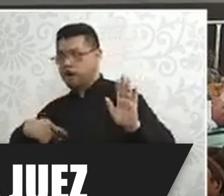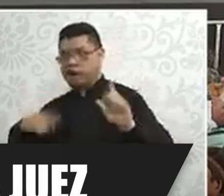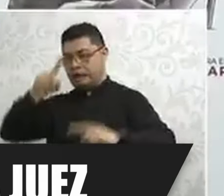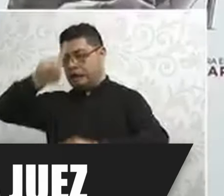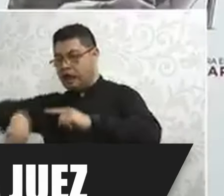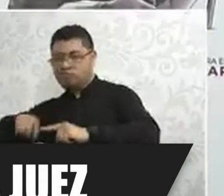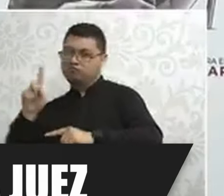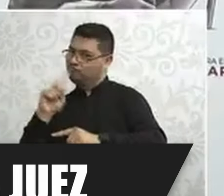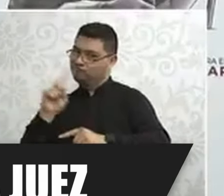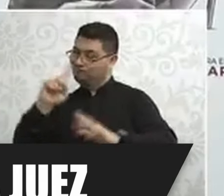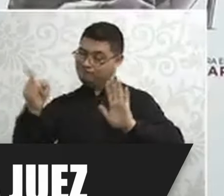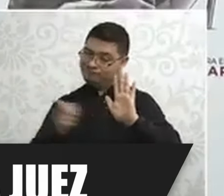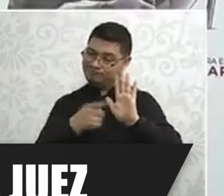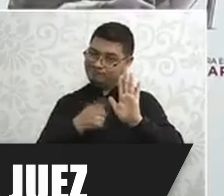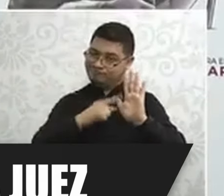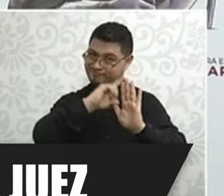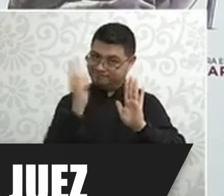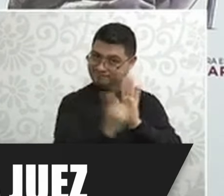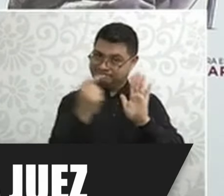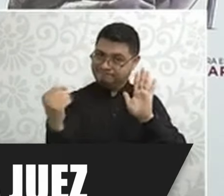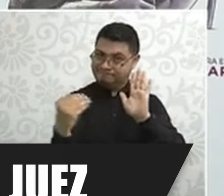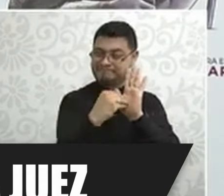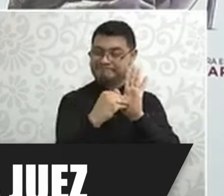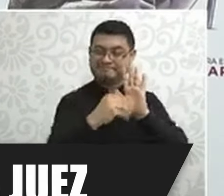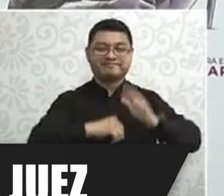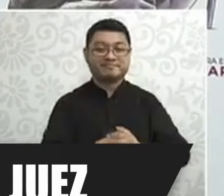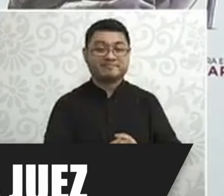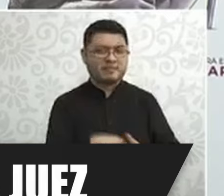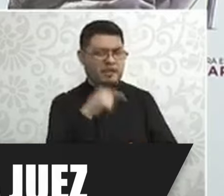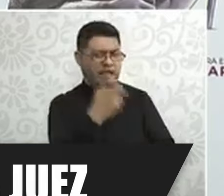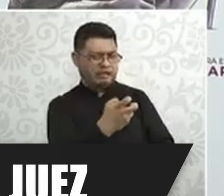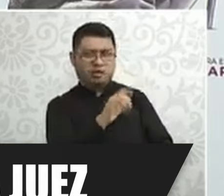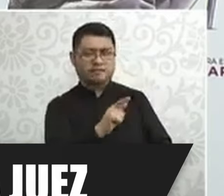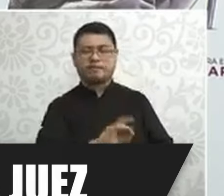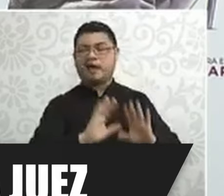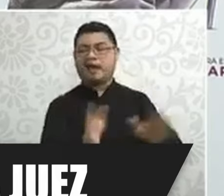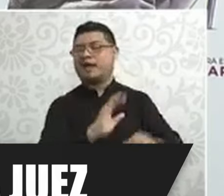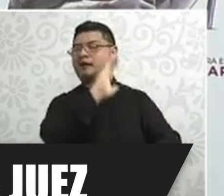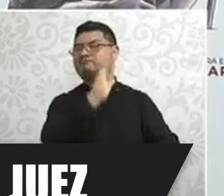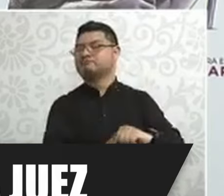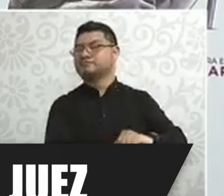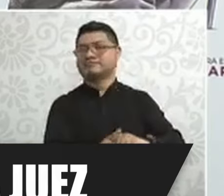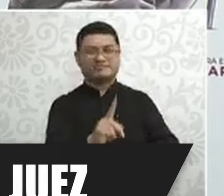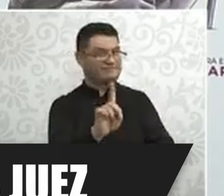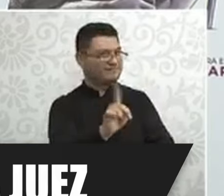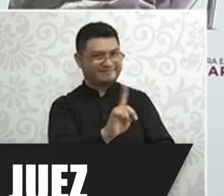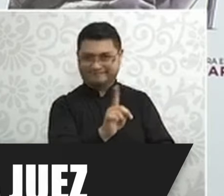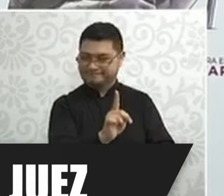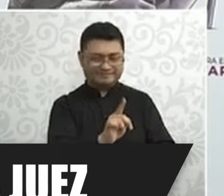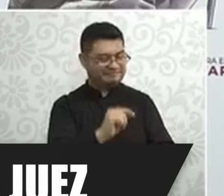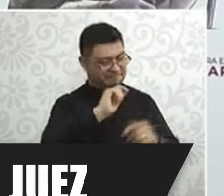Además, no nos vamos a quedar ahí porque es el segundo piso. No nos quedamos en el primer piso de la